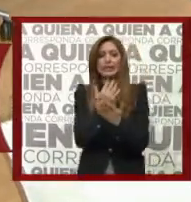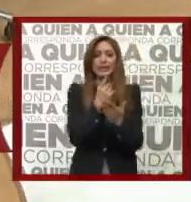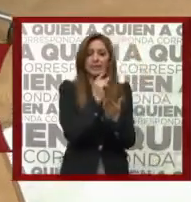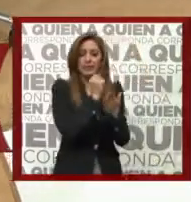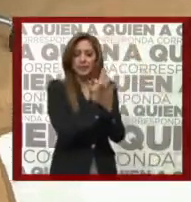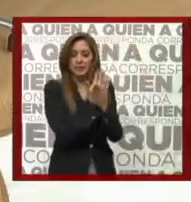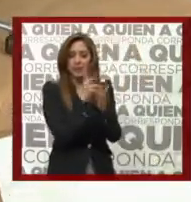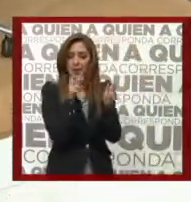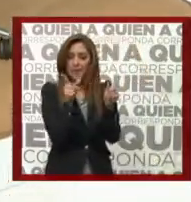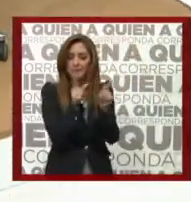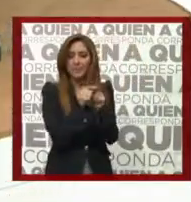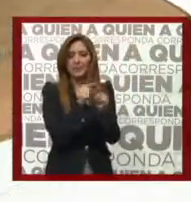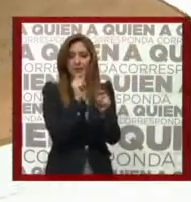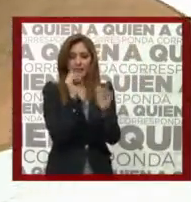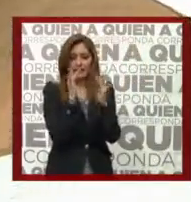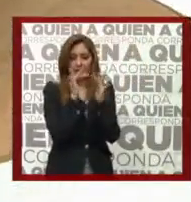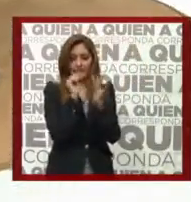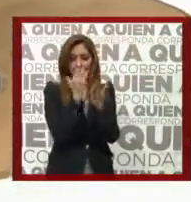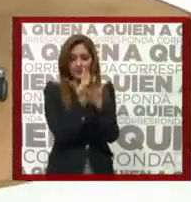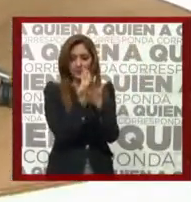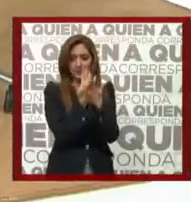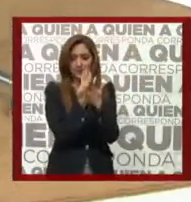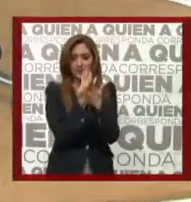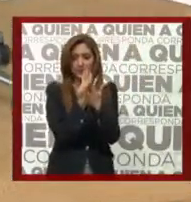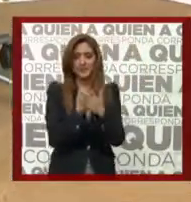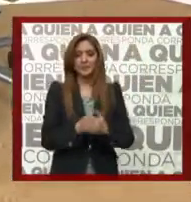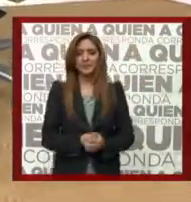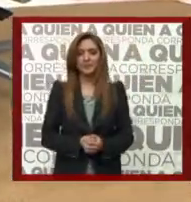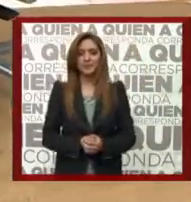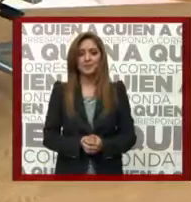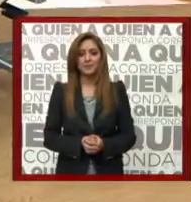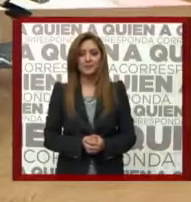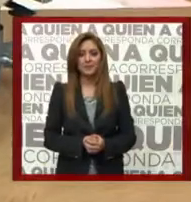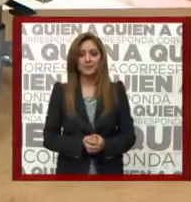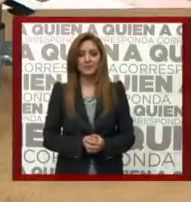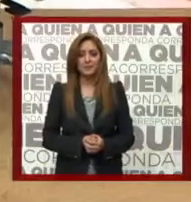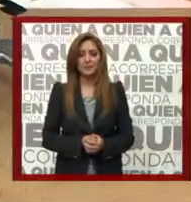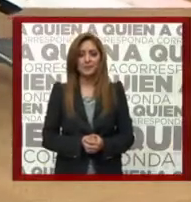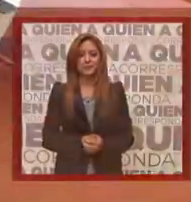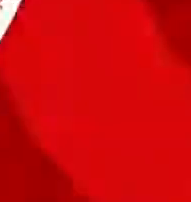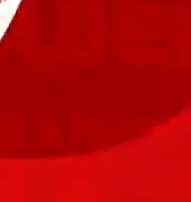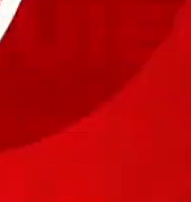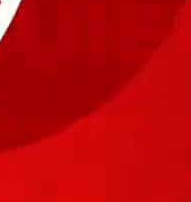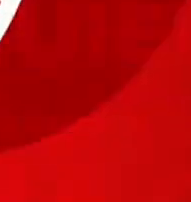cortar y nos vamos a enlazar, pero aguanta un segundito, ya sabía que este tema se iba para largo.